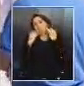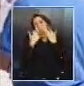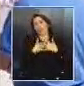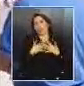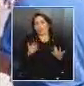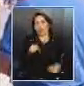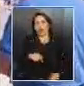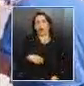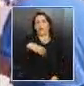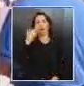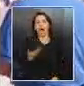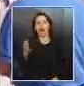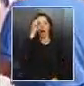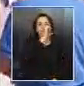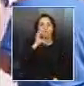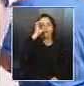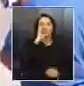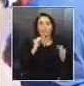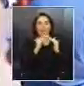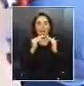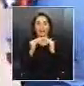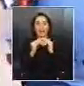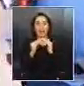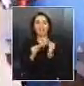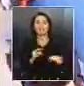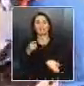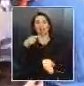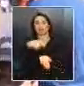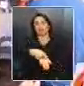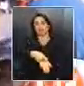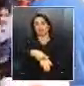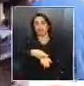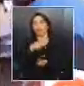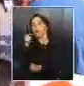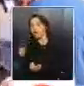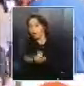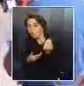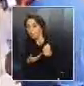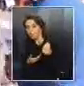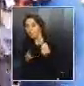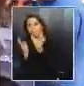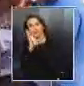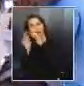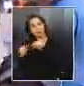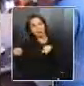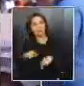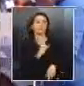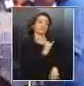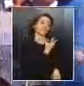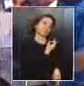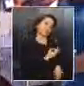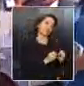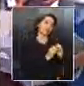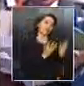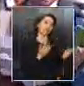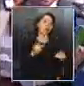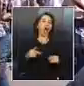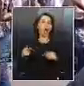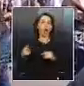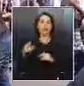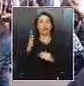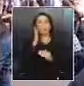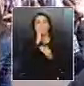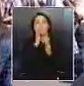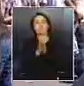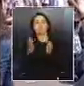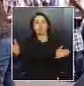mucho más ahora vamos a buscar la casa para para para comprarla la hita y van a tener la pieza claro exactamente ahora va a tener su piezas más grandes es un